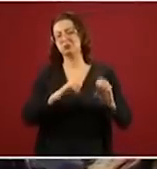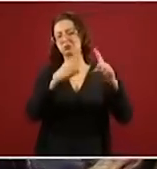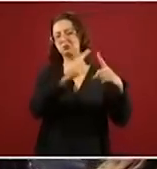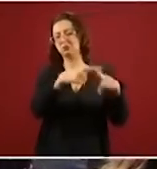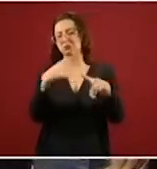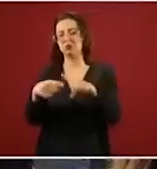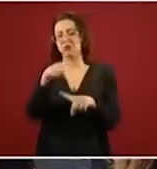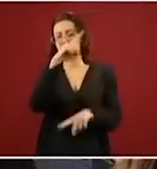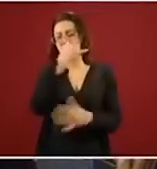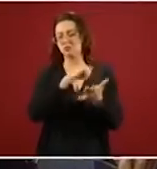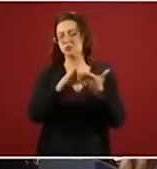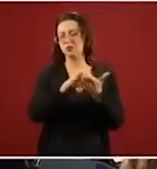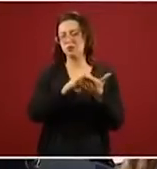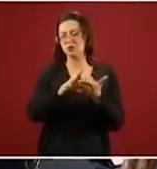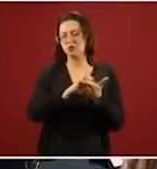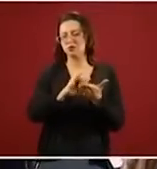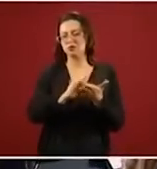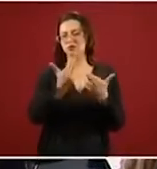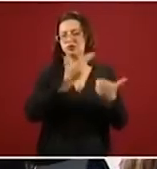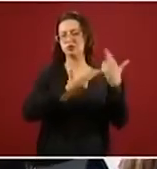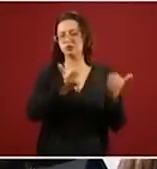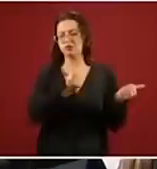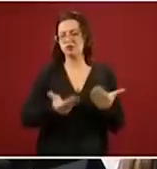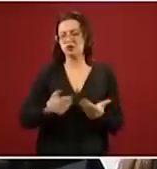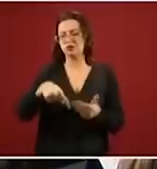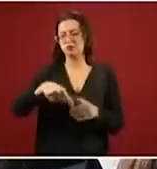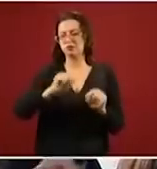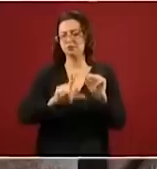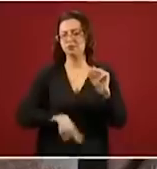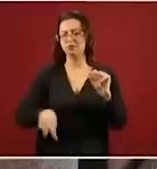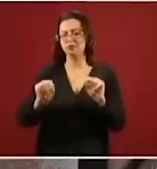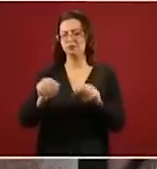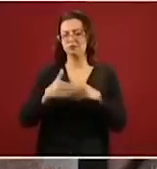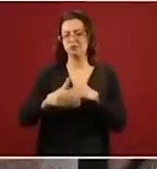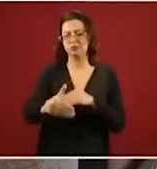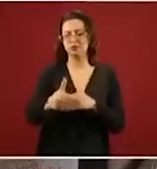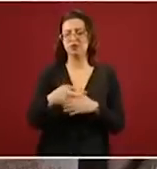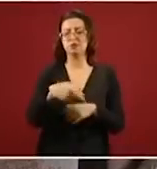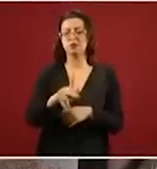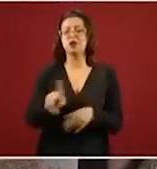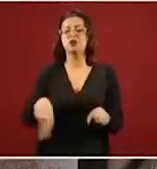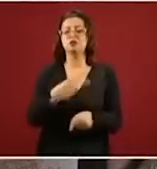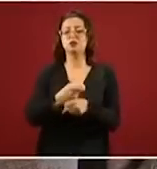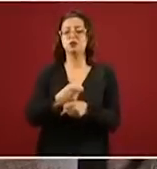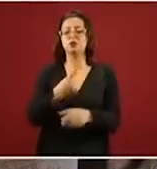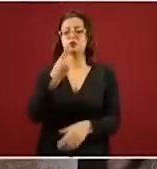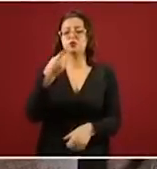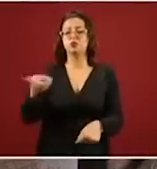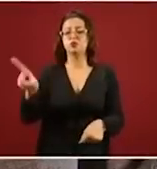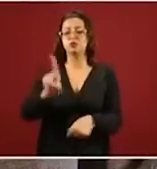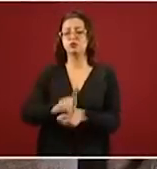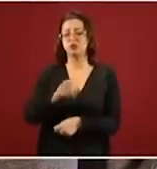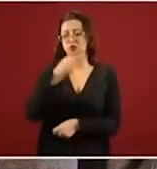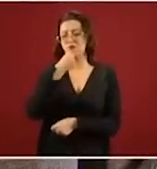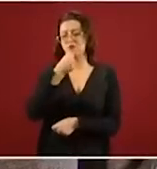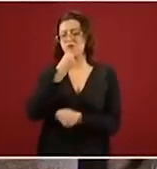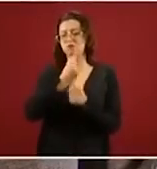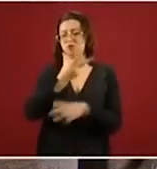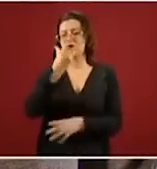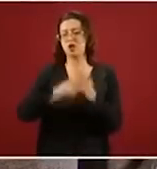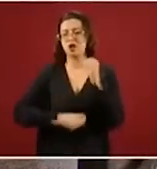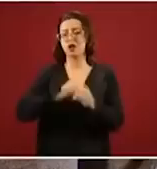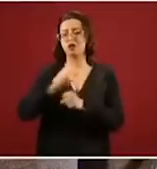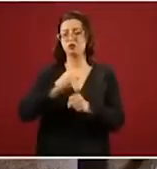ese proceso en curso desde el segundo día que se fugó javier duarte en octubre de